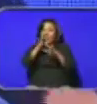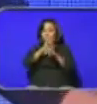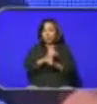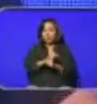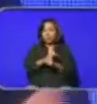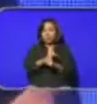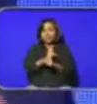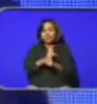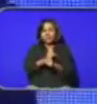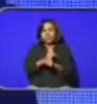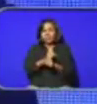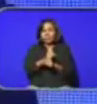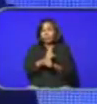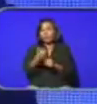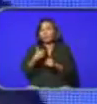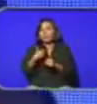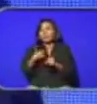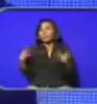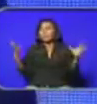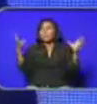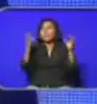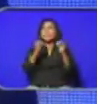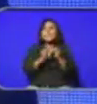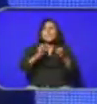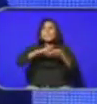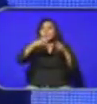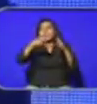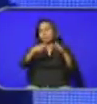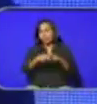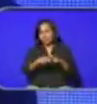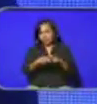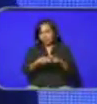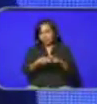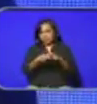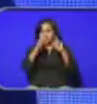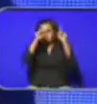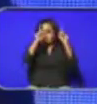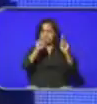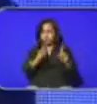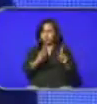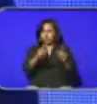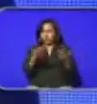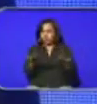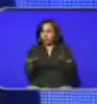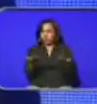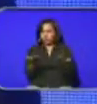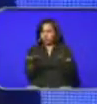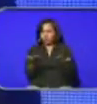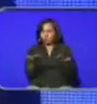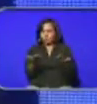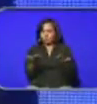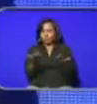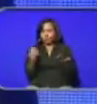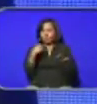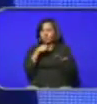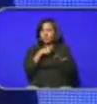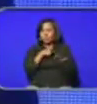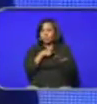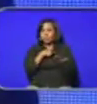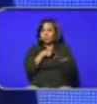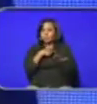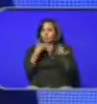a la situación que ya viene acumulada de calidad de la educación. ¿A qué estamos apostando? Estamos apostando que